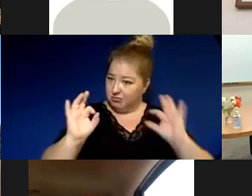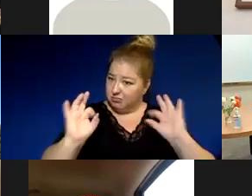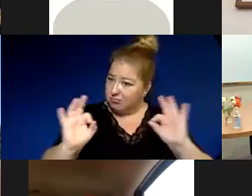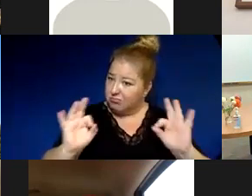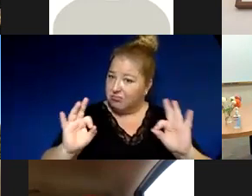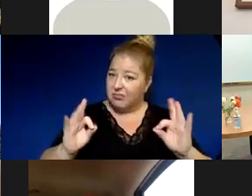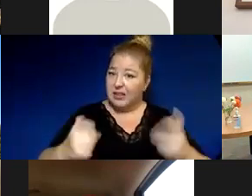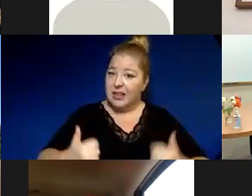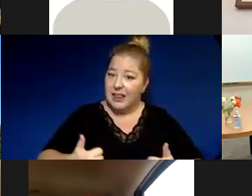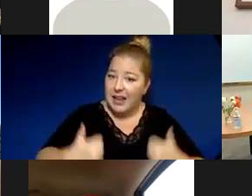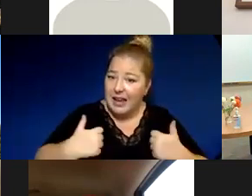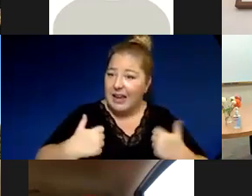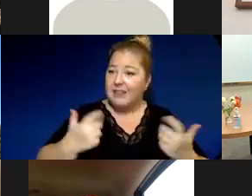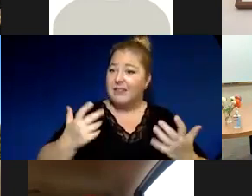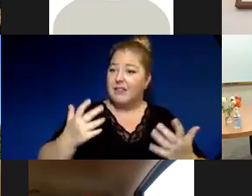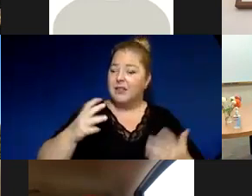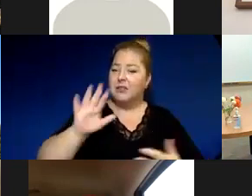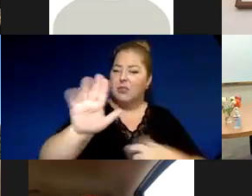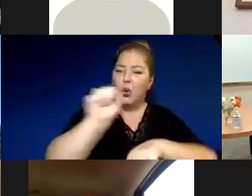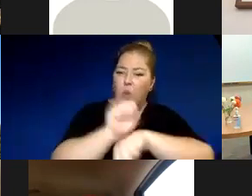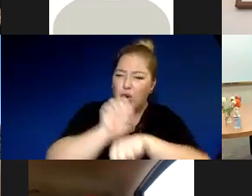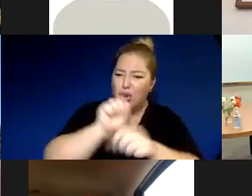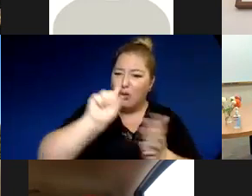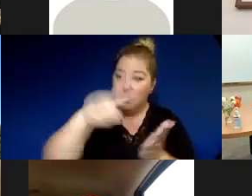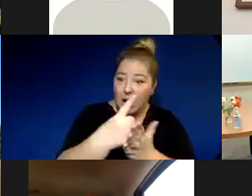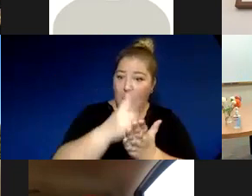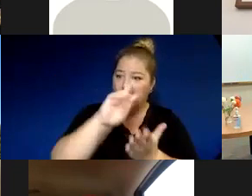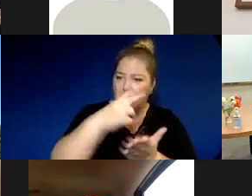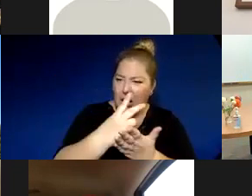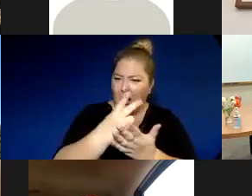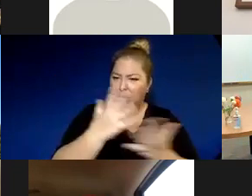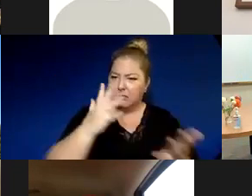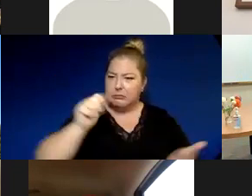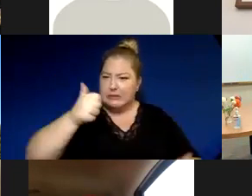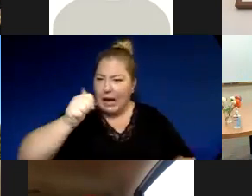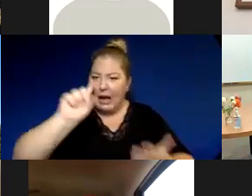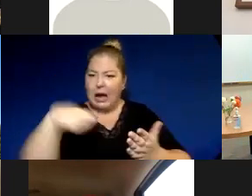allí, ¿qué tan cansados están? ¿Qué tipo de turnos están siguiendo?